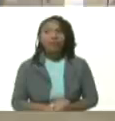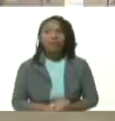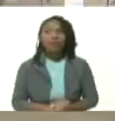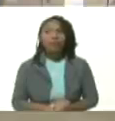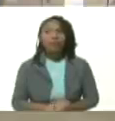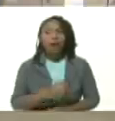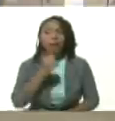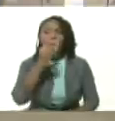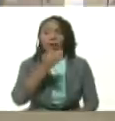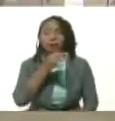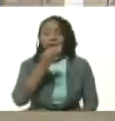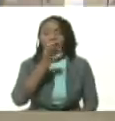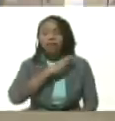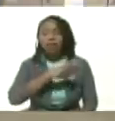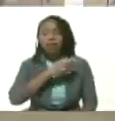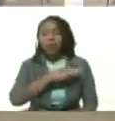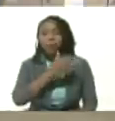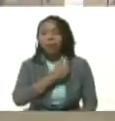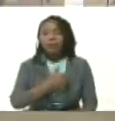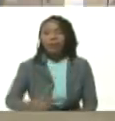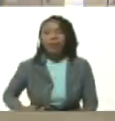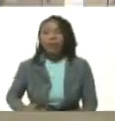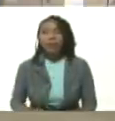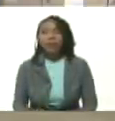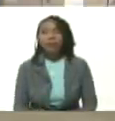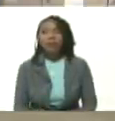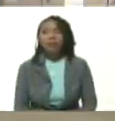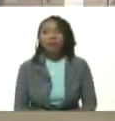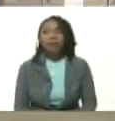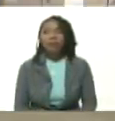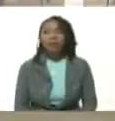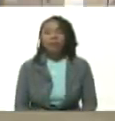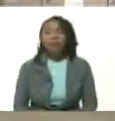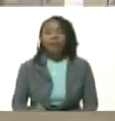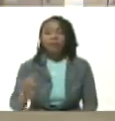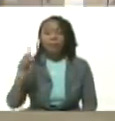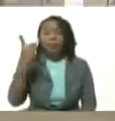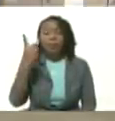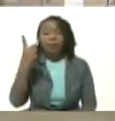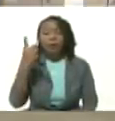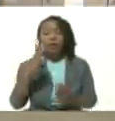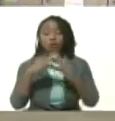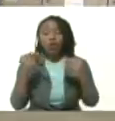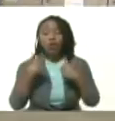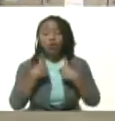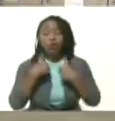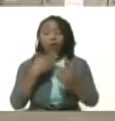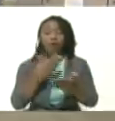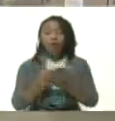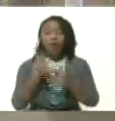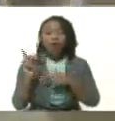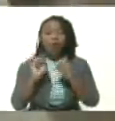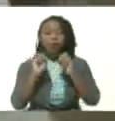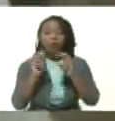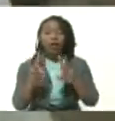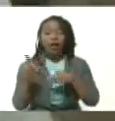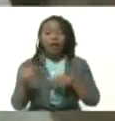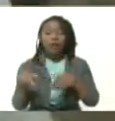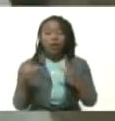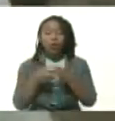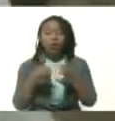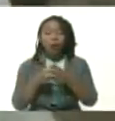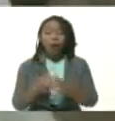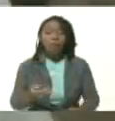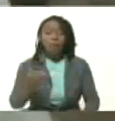Buenas tardes, señor presidente. Primero que todo, quiero agradecer esta oportunidad que le está dando a este sector